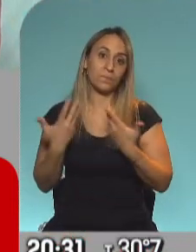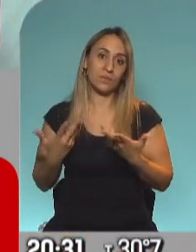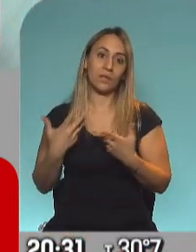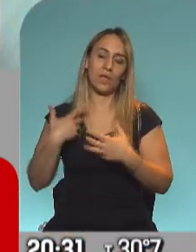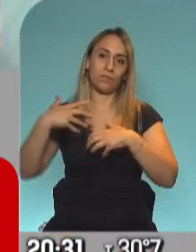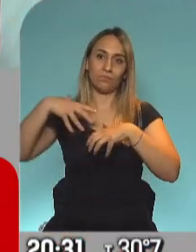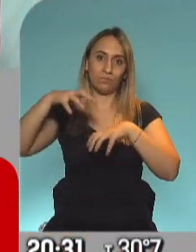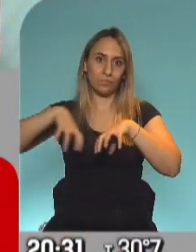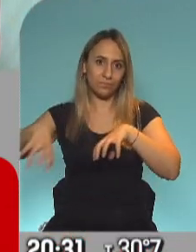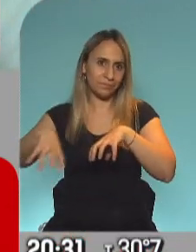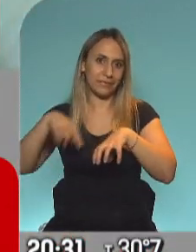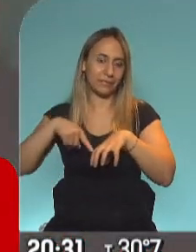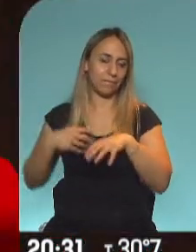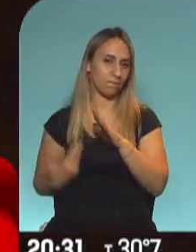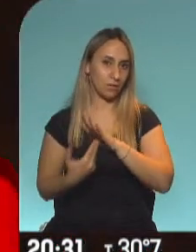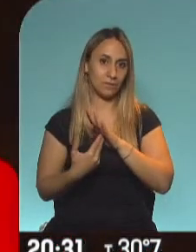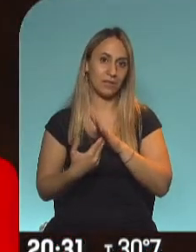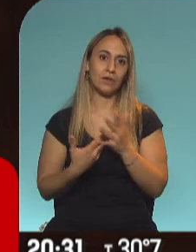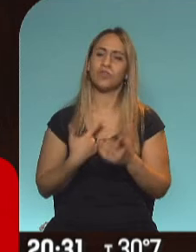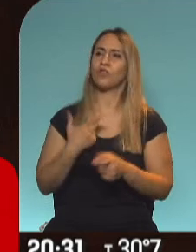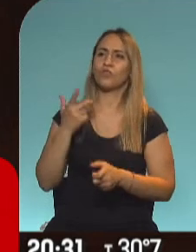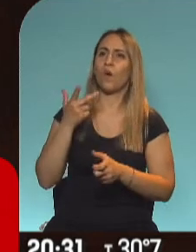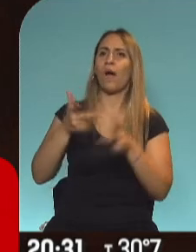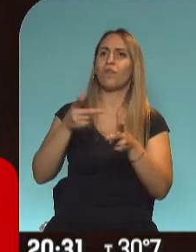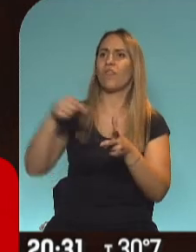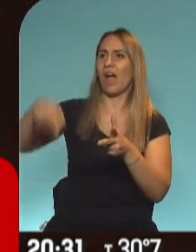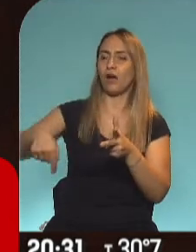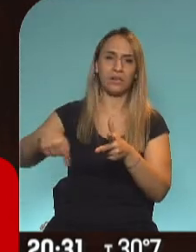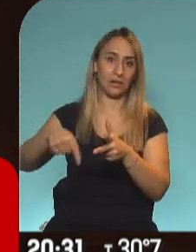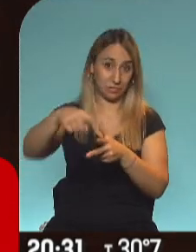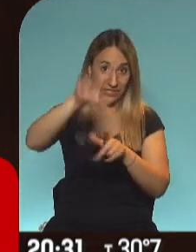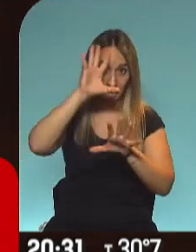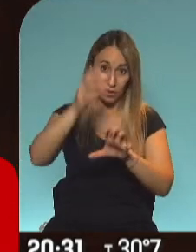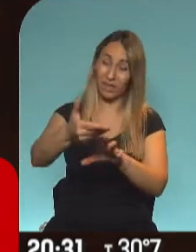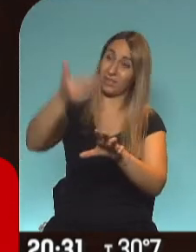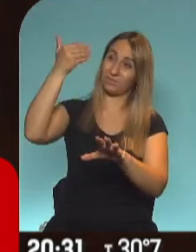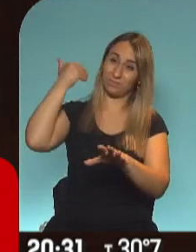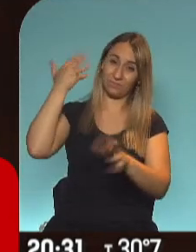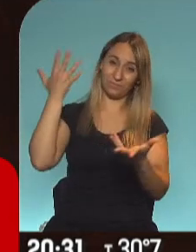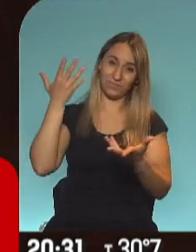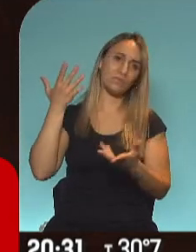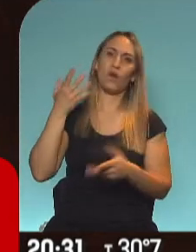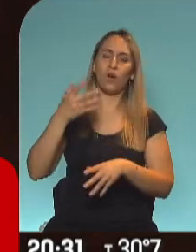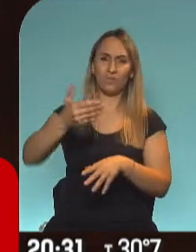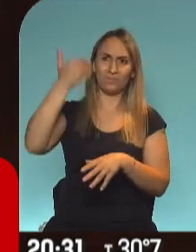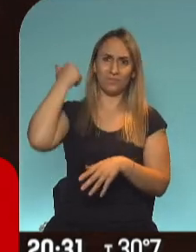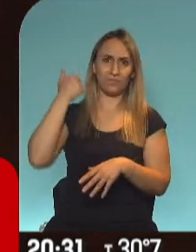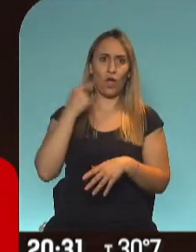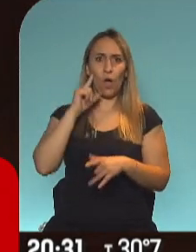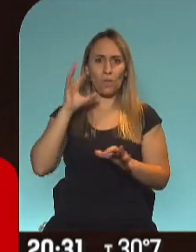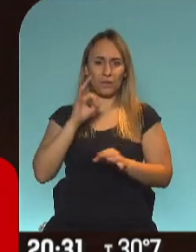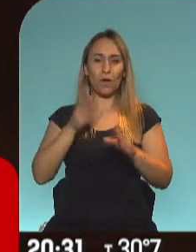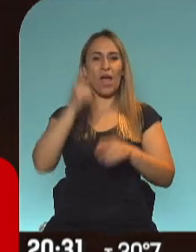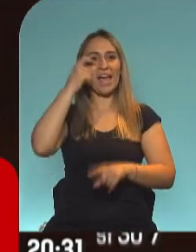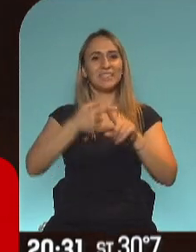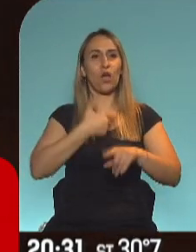vengo diciendo hace muchos años, no de ahora, no con este debate, sino ustedes recuerdan los líos que tuve la gestión anterior cuando dije lo que opinaba con respecto